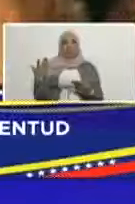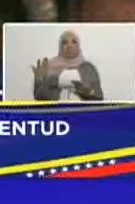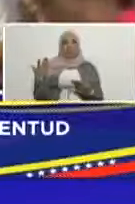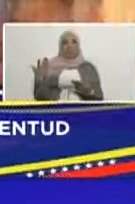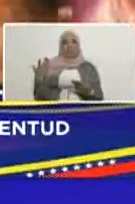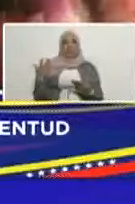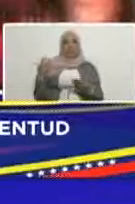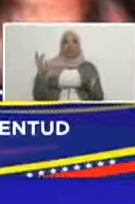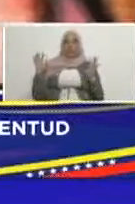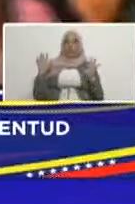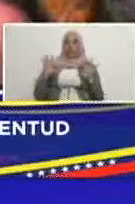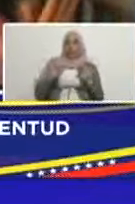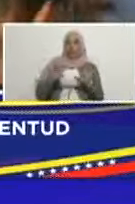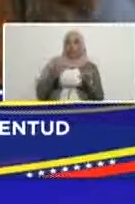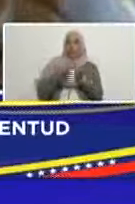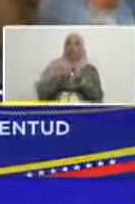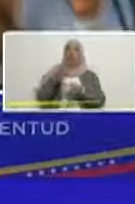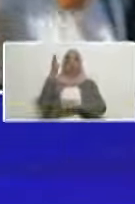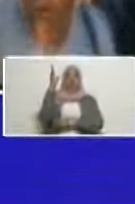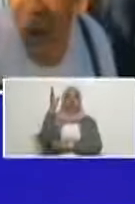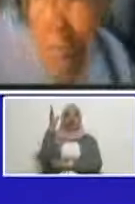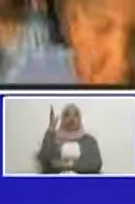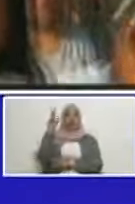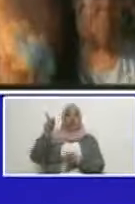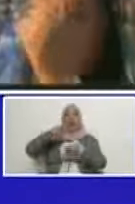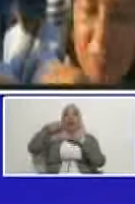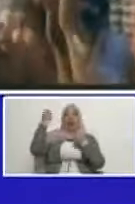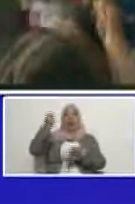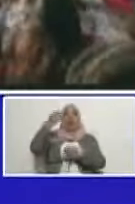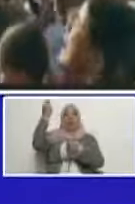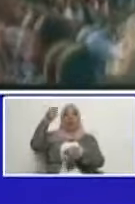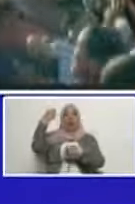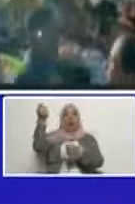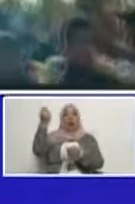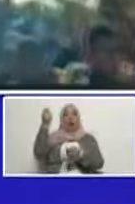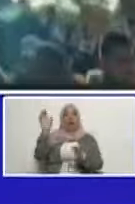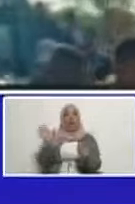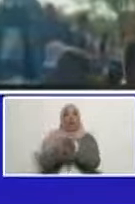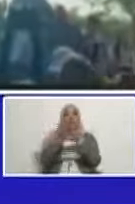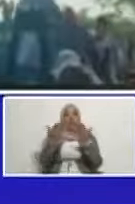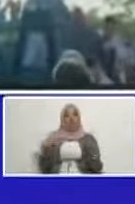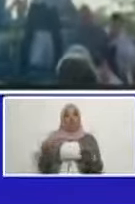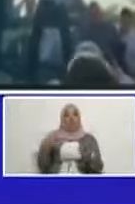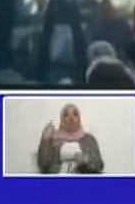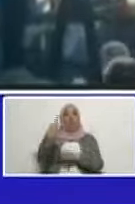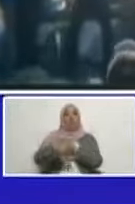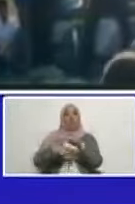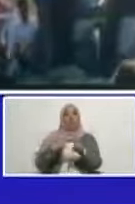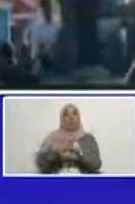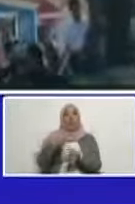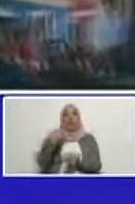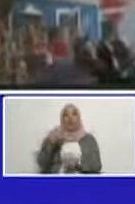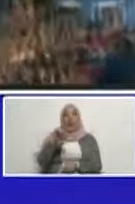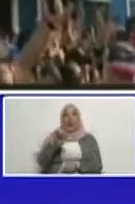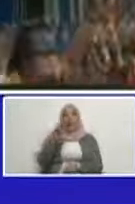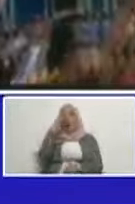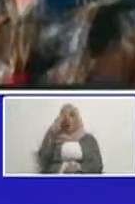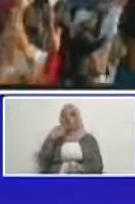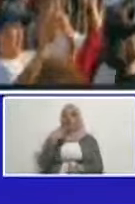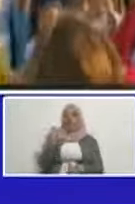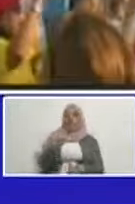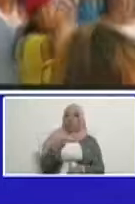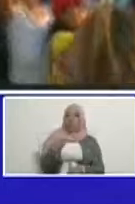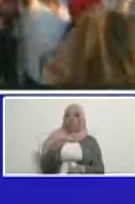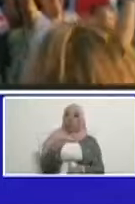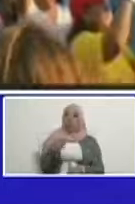Y así pasó en Barquisimeto, en San Fernando de Apure, en Barcelona, en Puerto La Cruz, en Los Teques, en